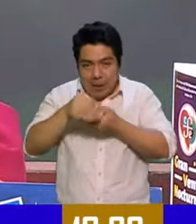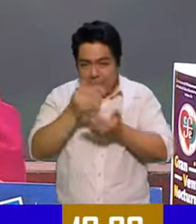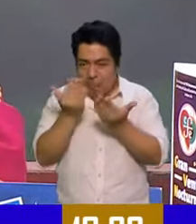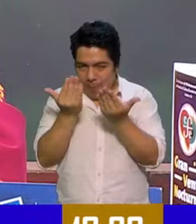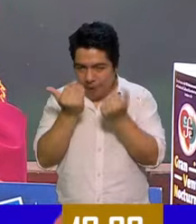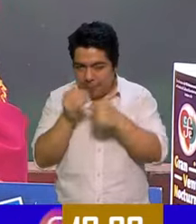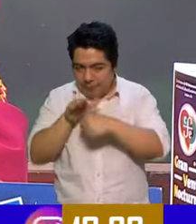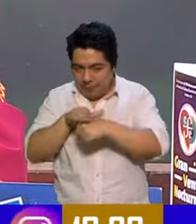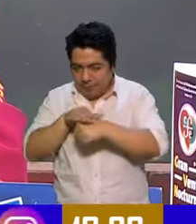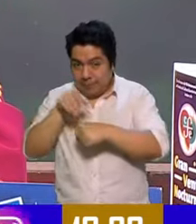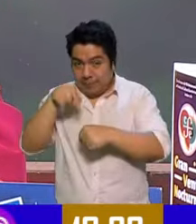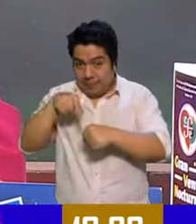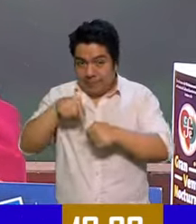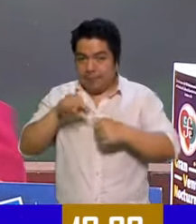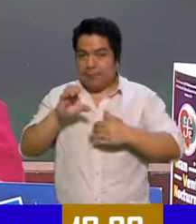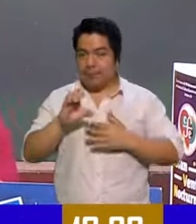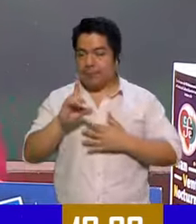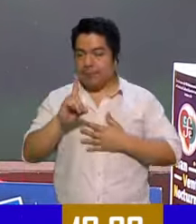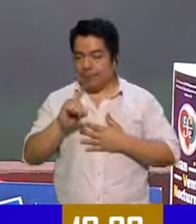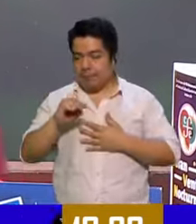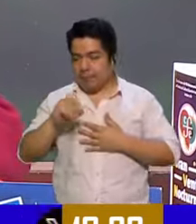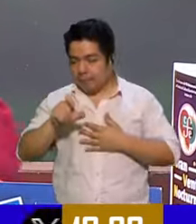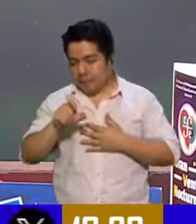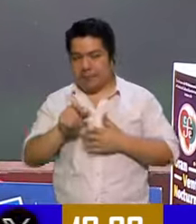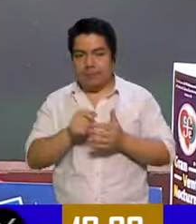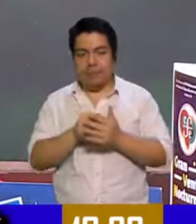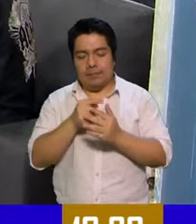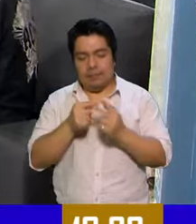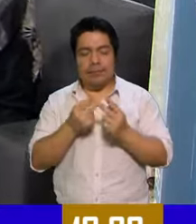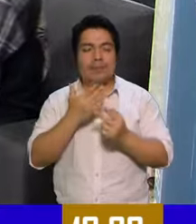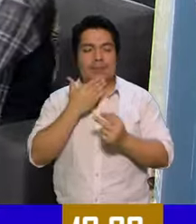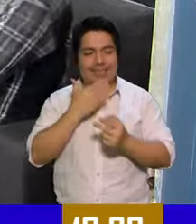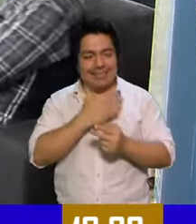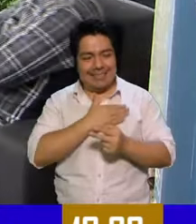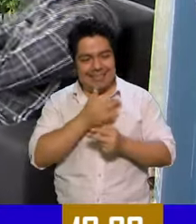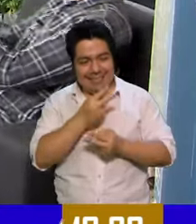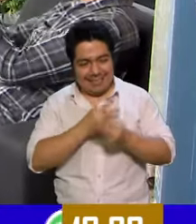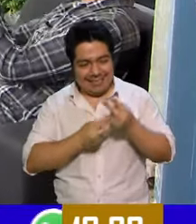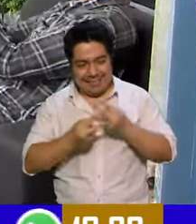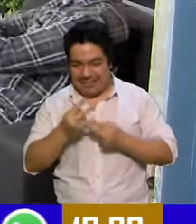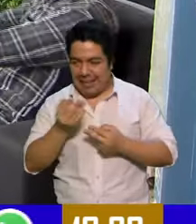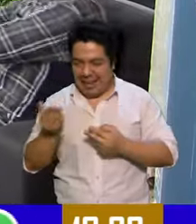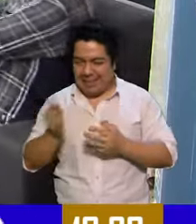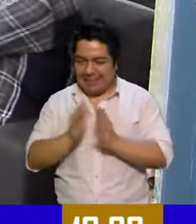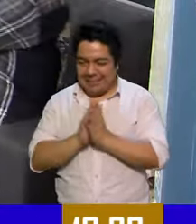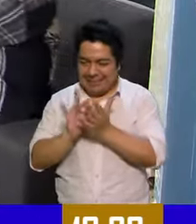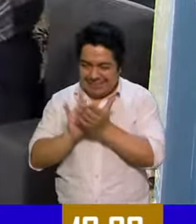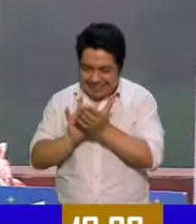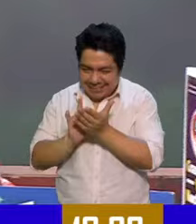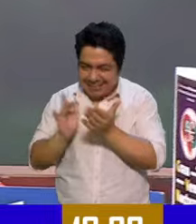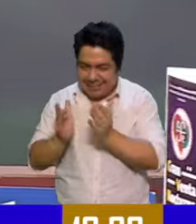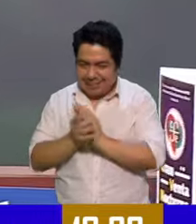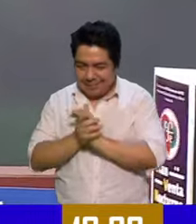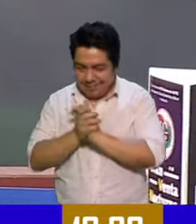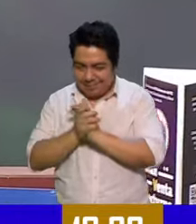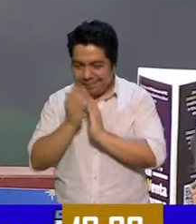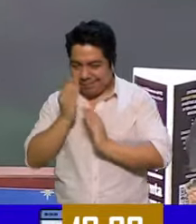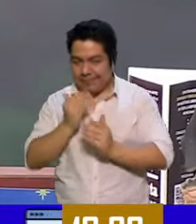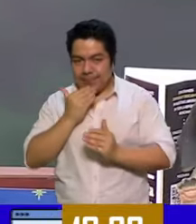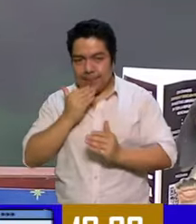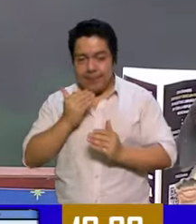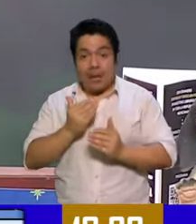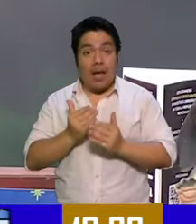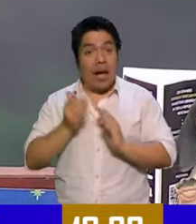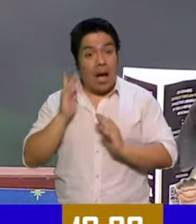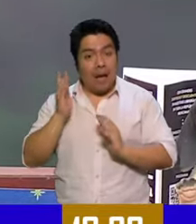sobre nuestra capirucha. Y tenemos dos cosas. Bienvenida, muchas Mariana. Gracias, ¿cómo estás? ¿Qué tal? Nos da mucho gusto de